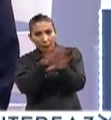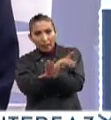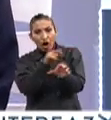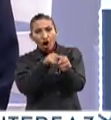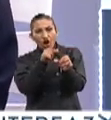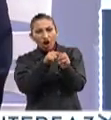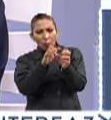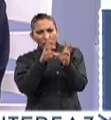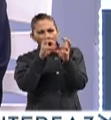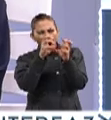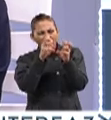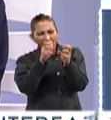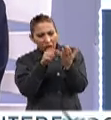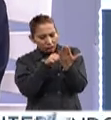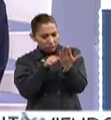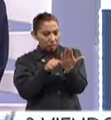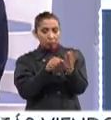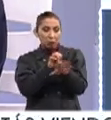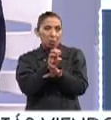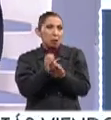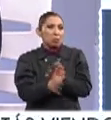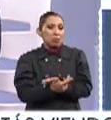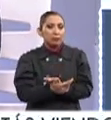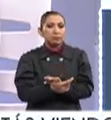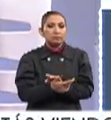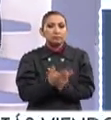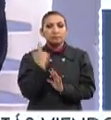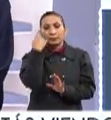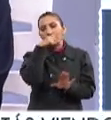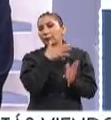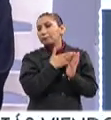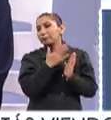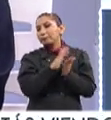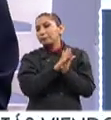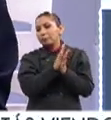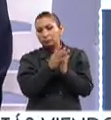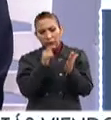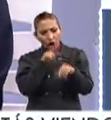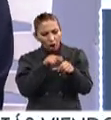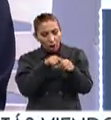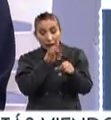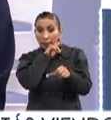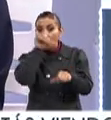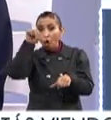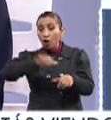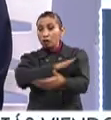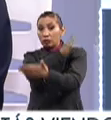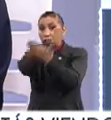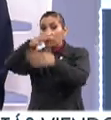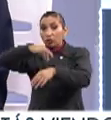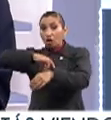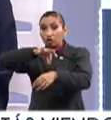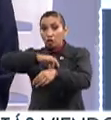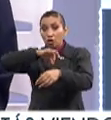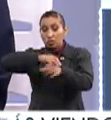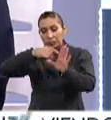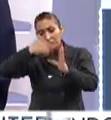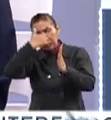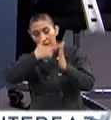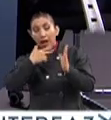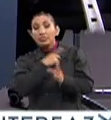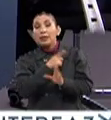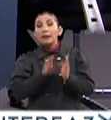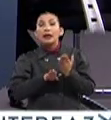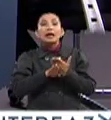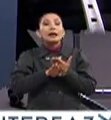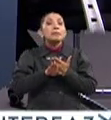de color. Si por ejemplo, pasaron unas horas y va cambiando de color, acudir inmediatamente con el médico. Lo que sí debe tratar